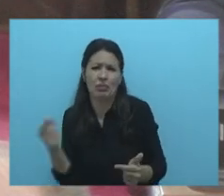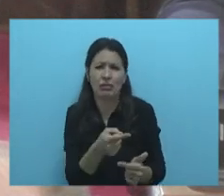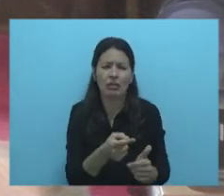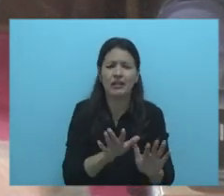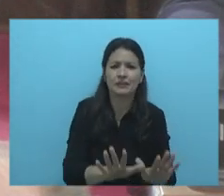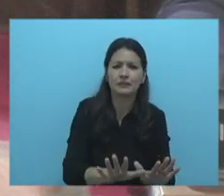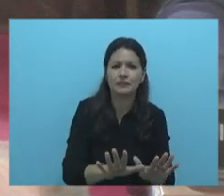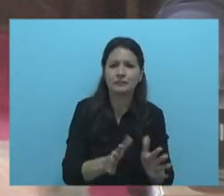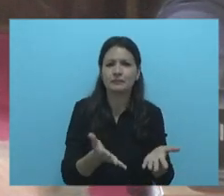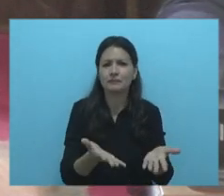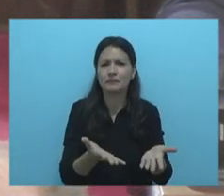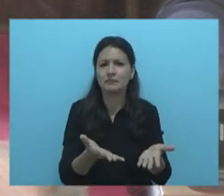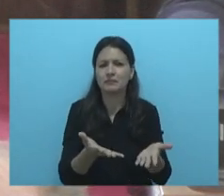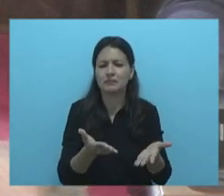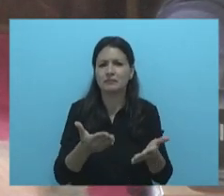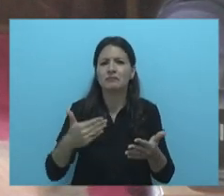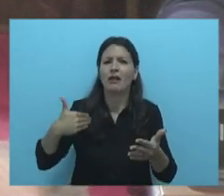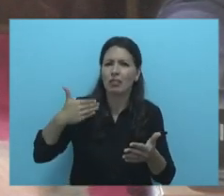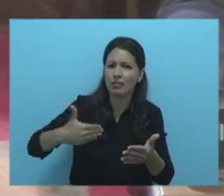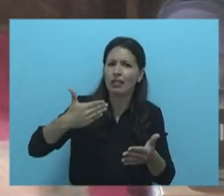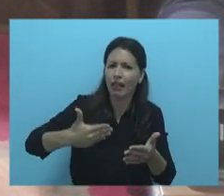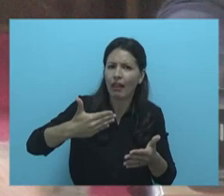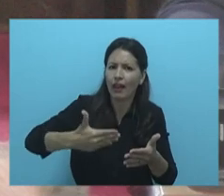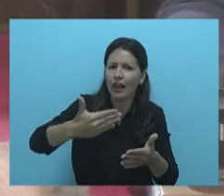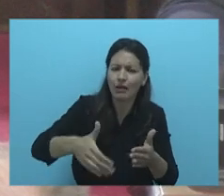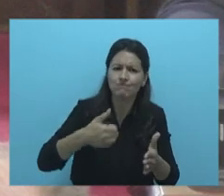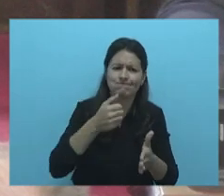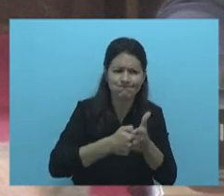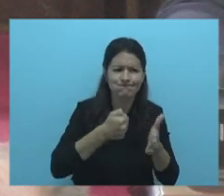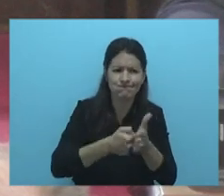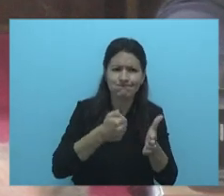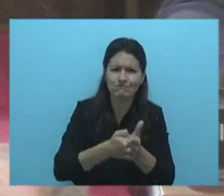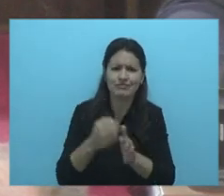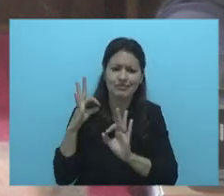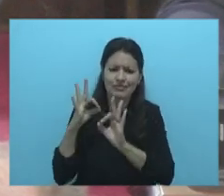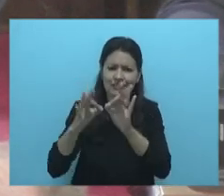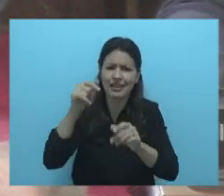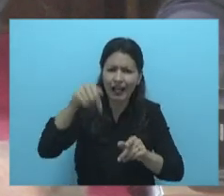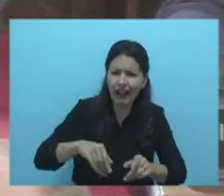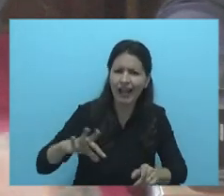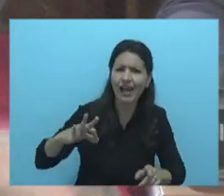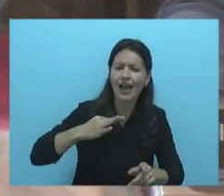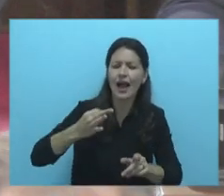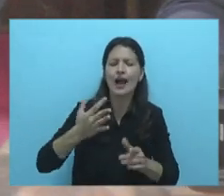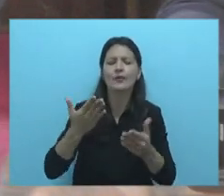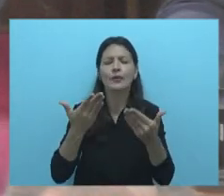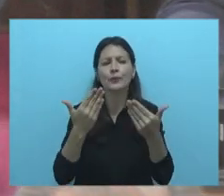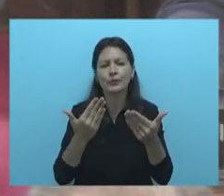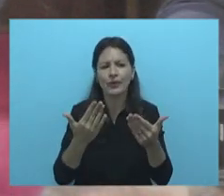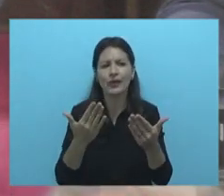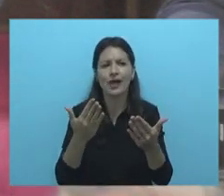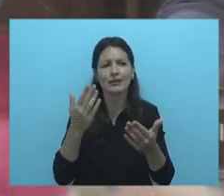públicas. Así que encontrar, no solo en la simbología de los 40